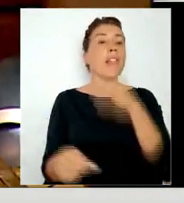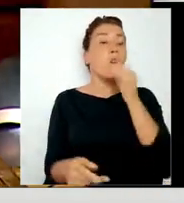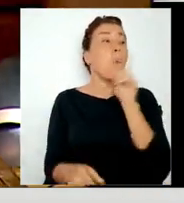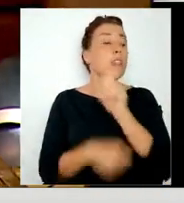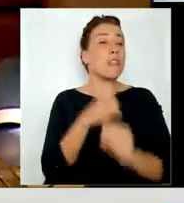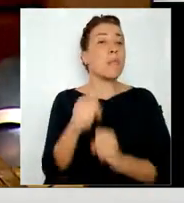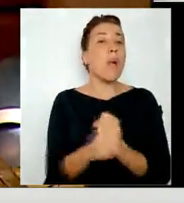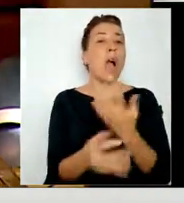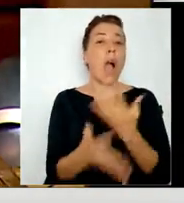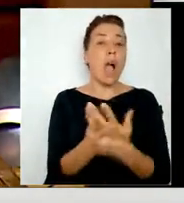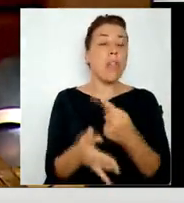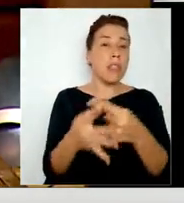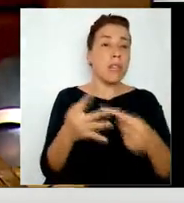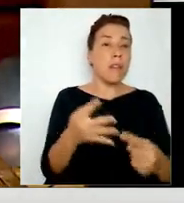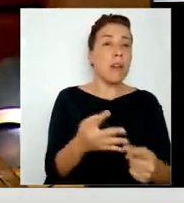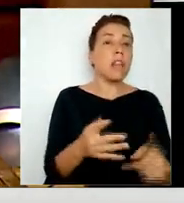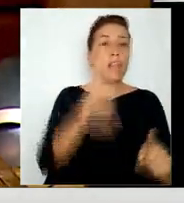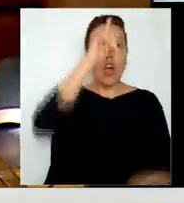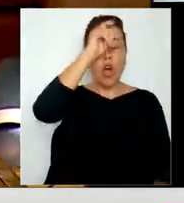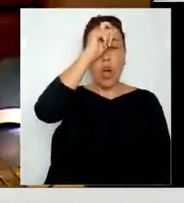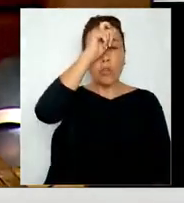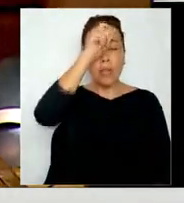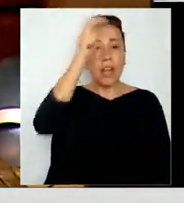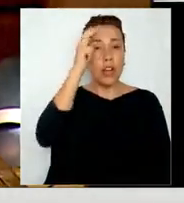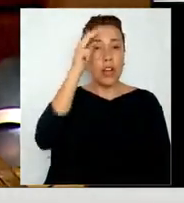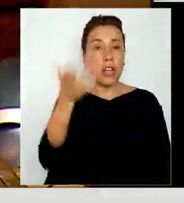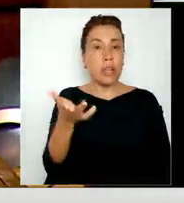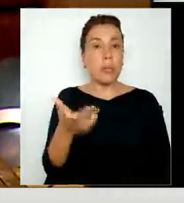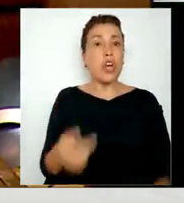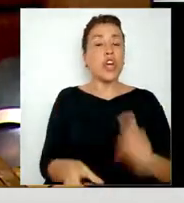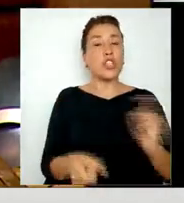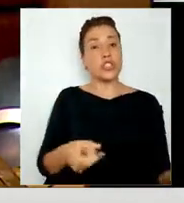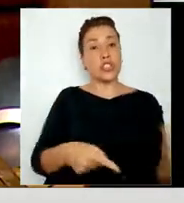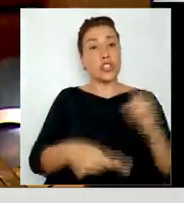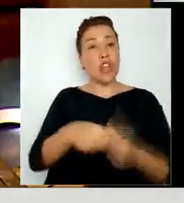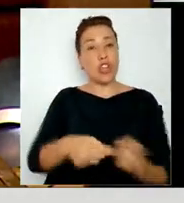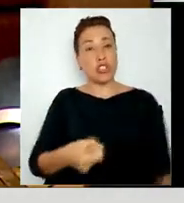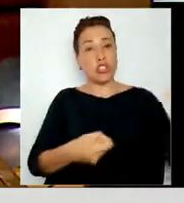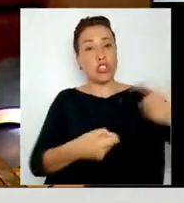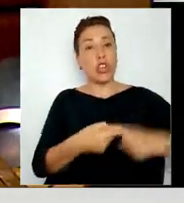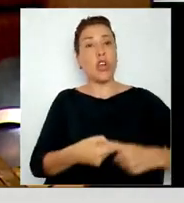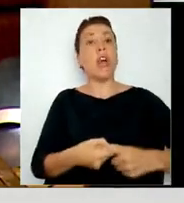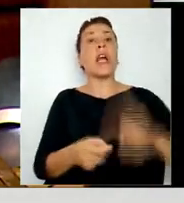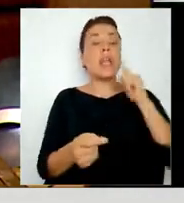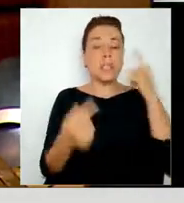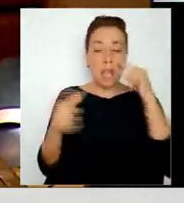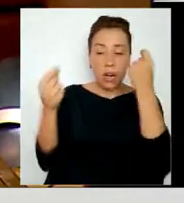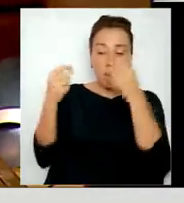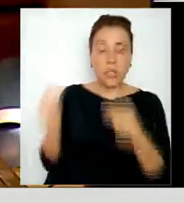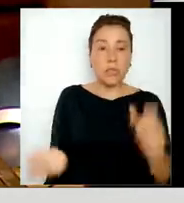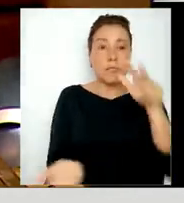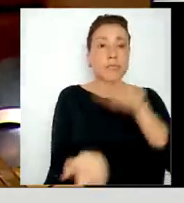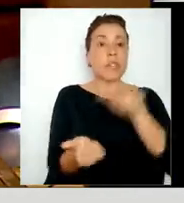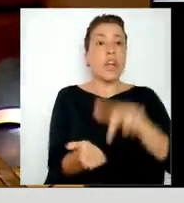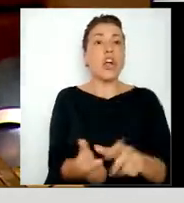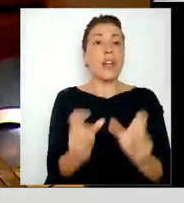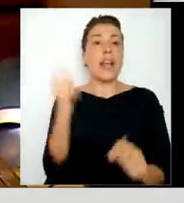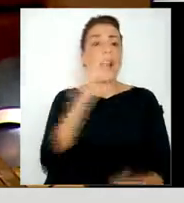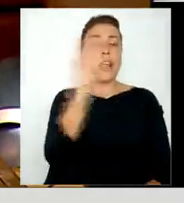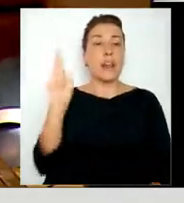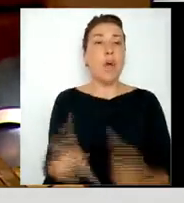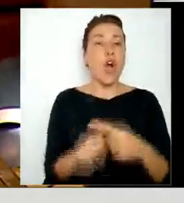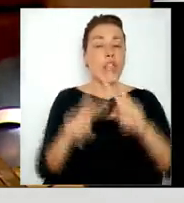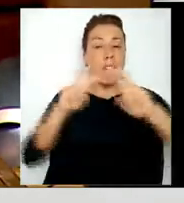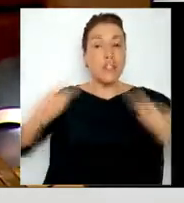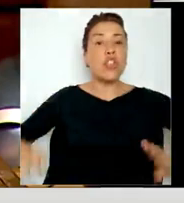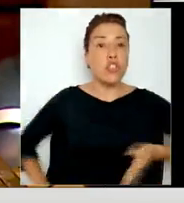del hospital de coquimbo correspondiente a socios de la fenat con toma de razón de contraloría y otros tantos sumarios en proceso y a la espera de